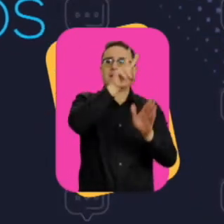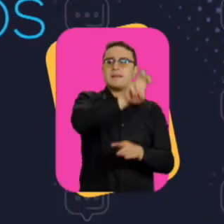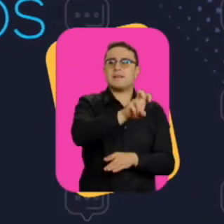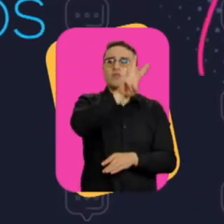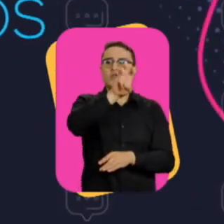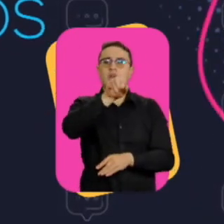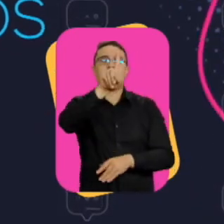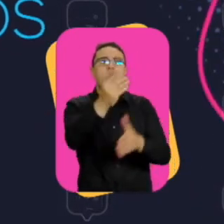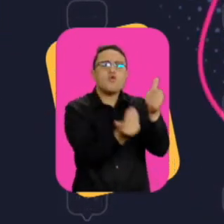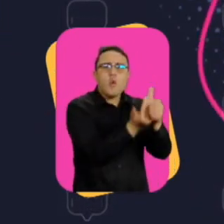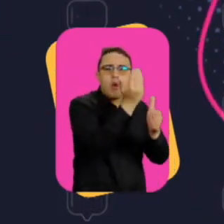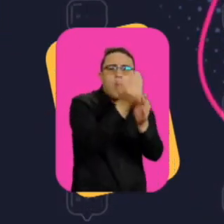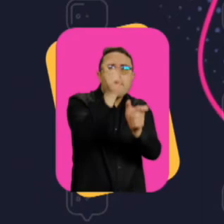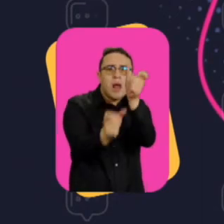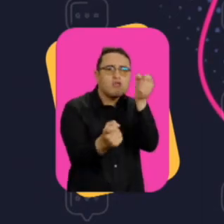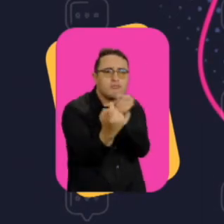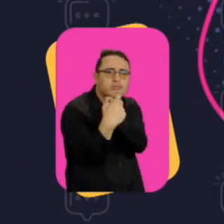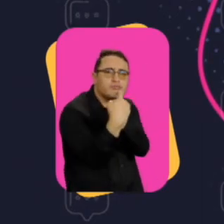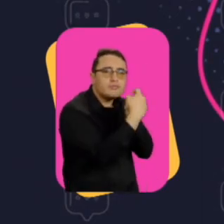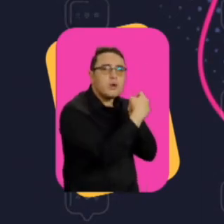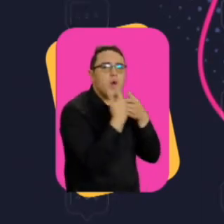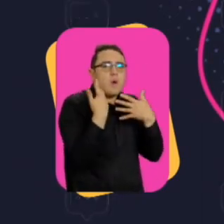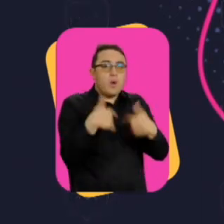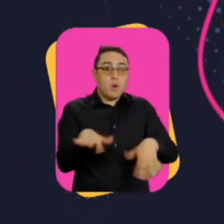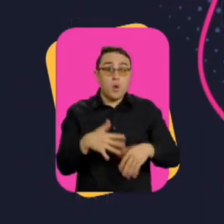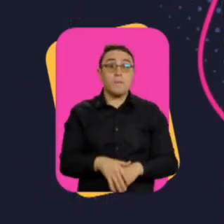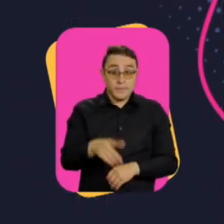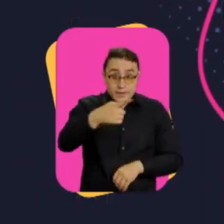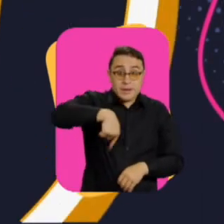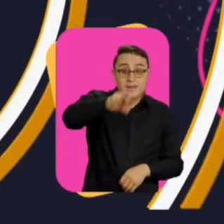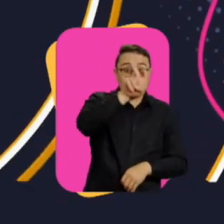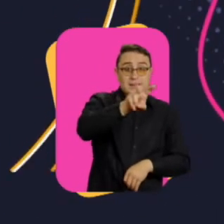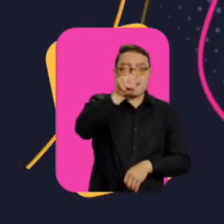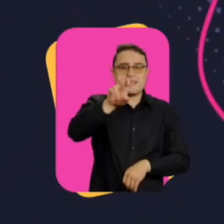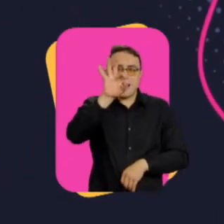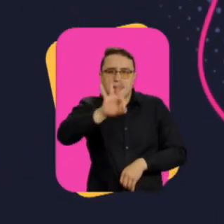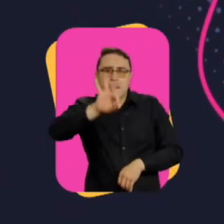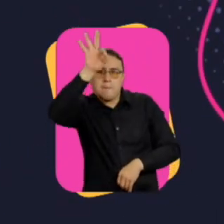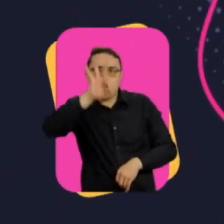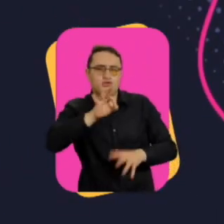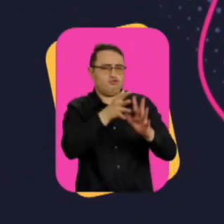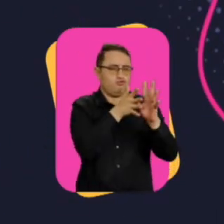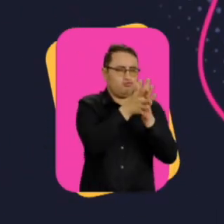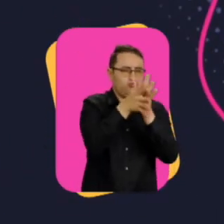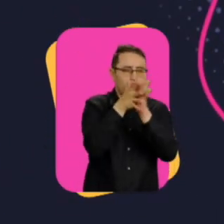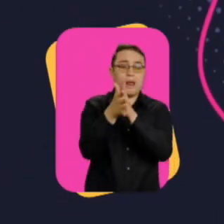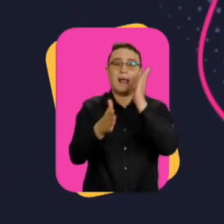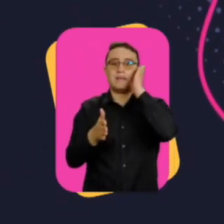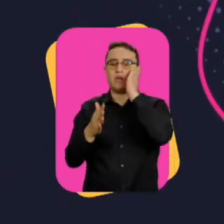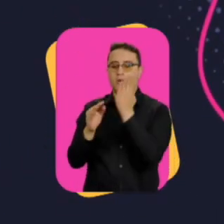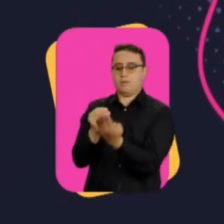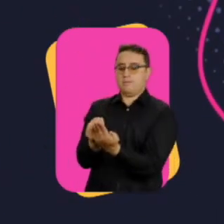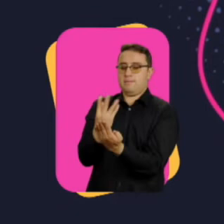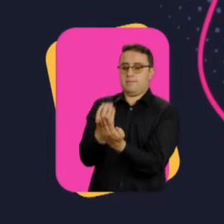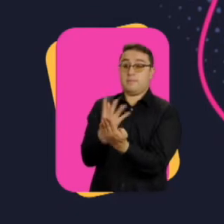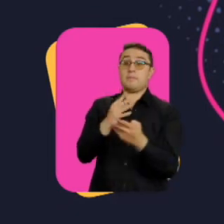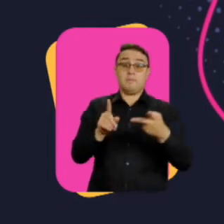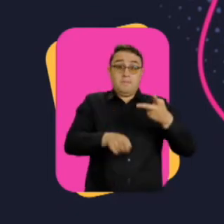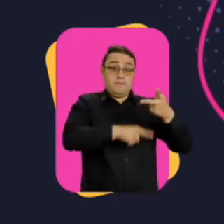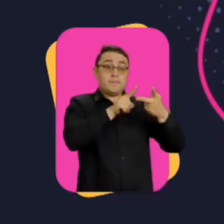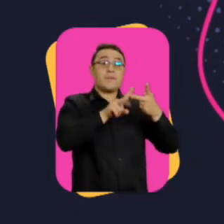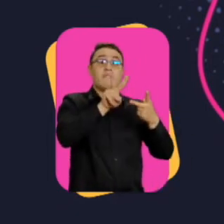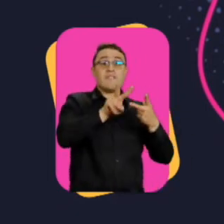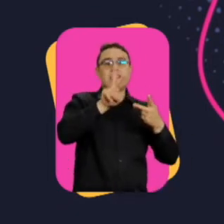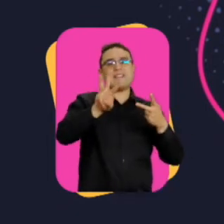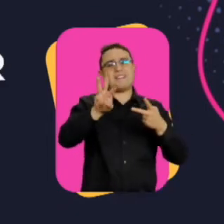106.781 usuarios nuevos. De estos, el 77% consume los contenidos desde su celular y el